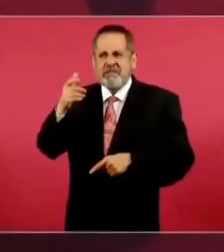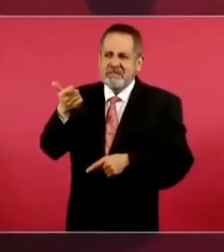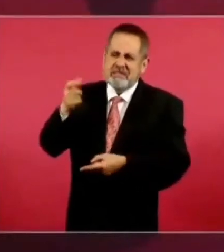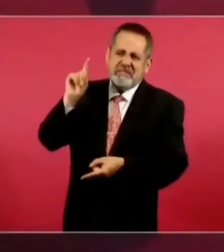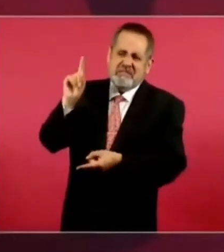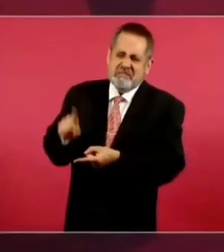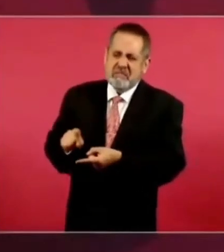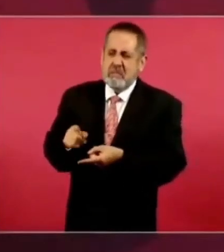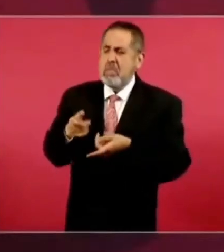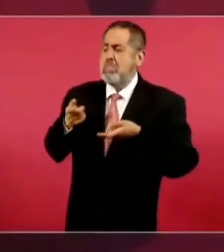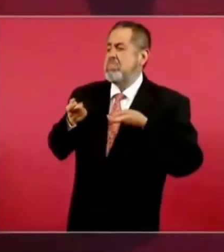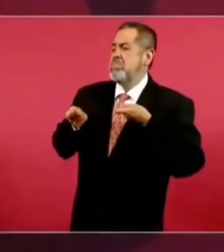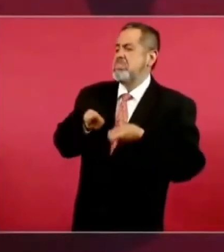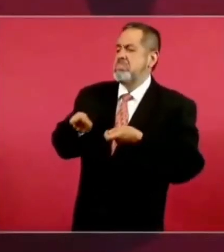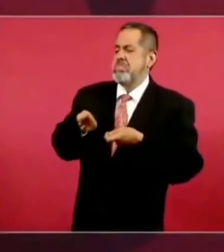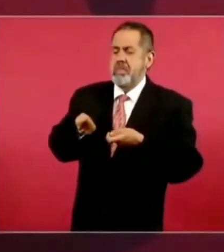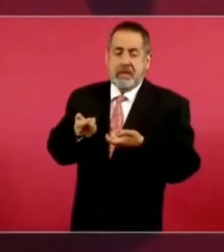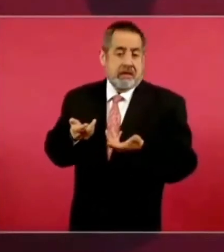en contra